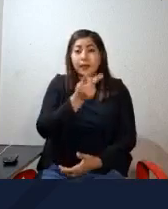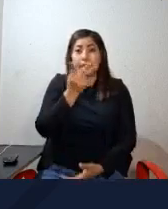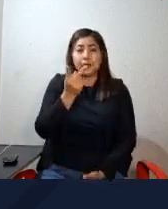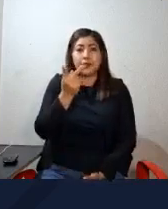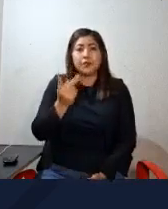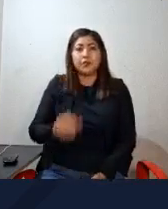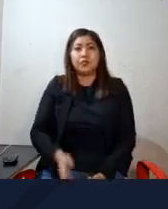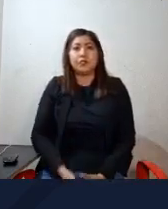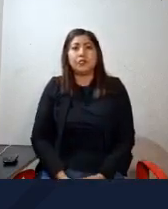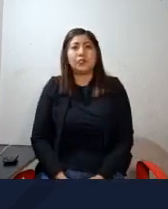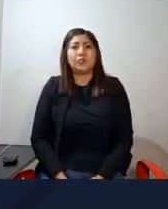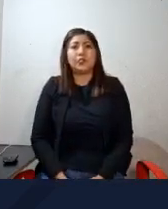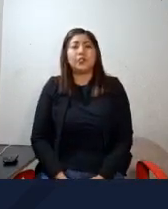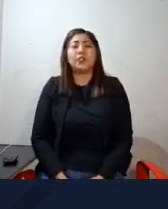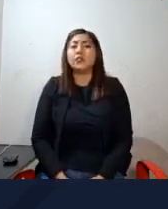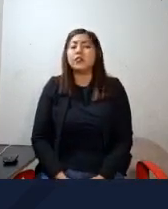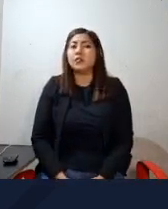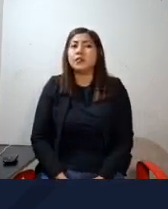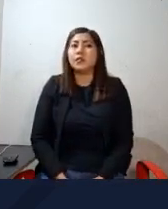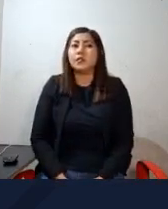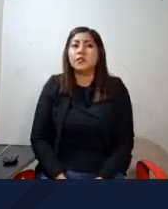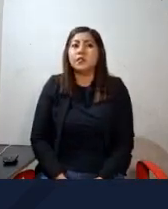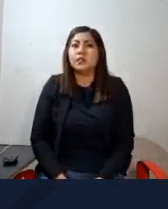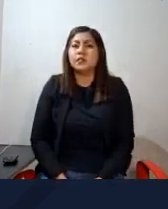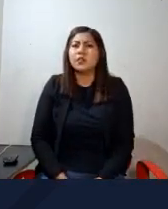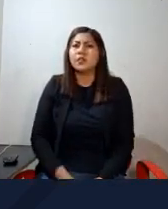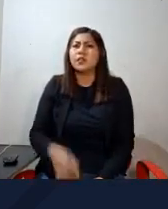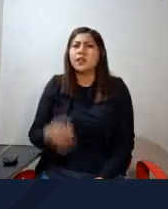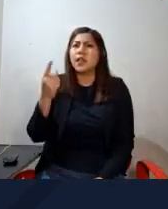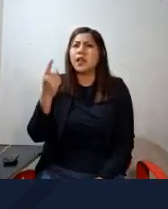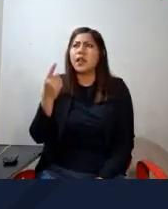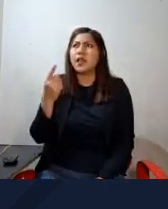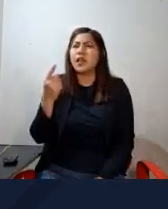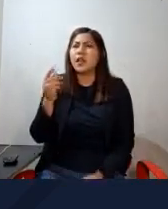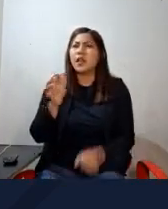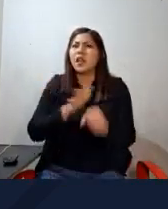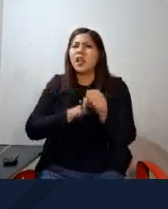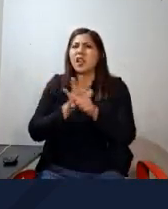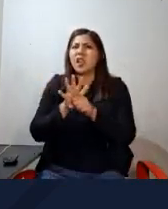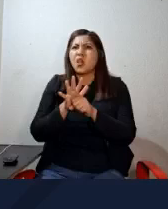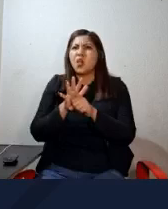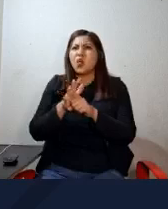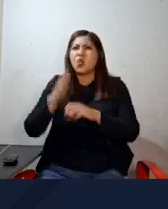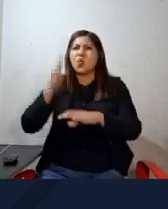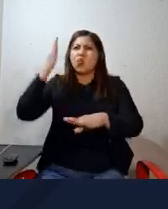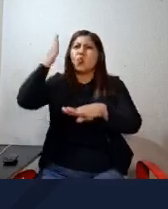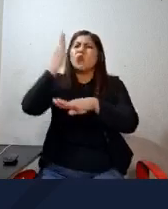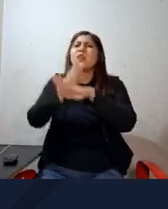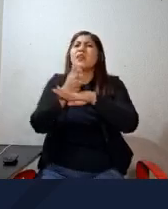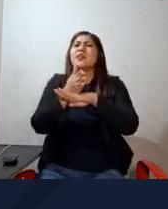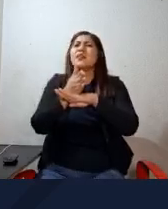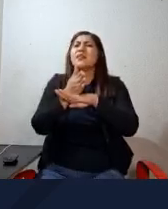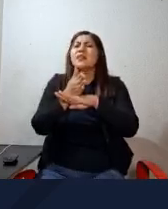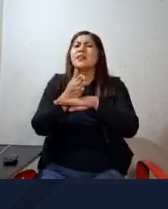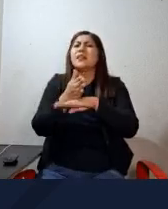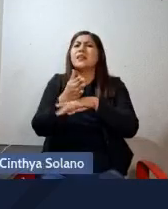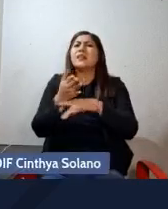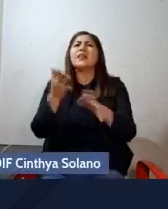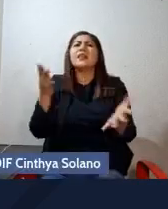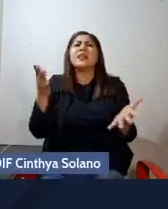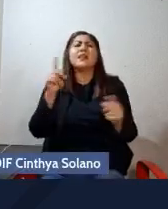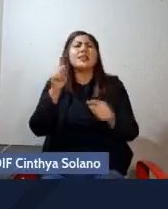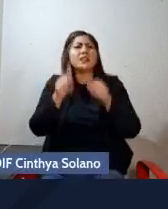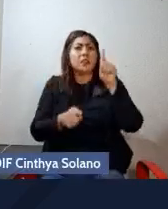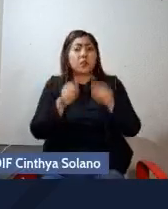específicamente, Vicky, que cuál sería la sanción. Vicky, dependiendo del delito, va a ser la sanción.